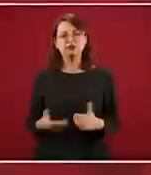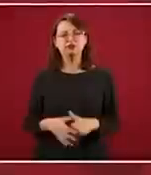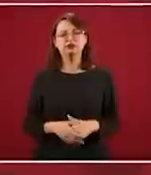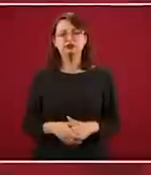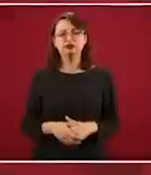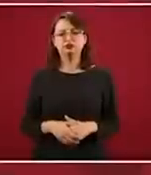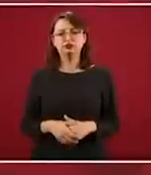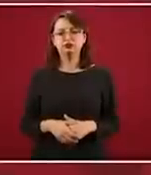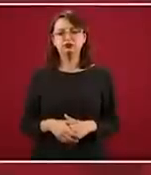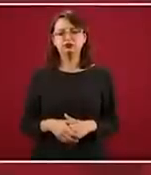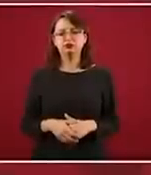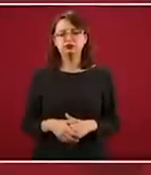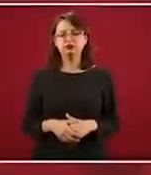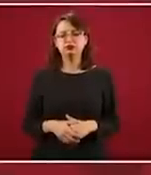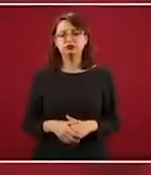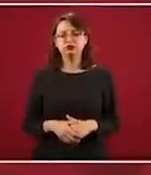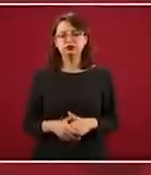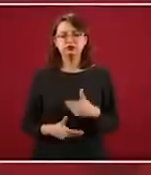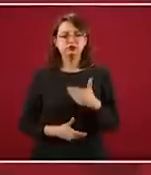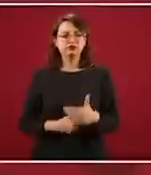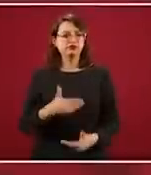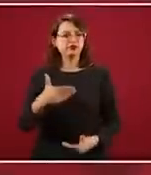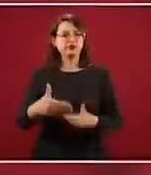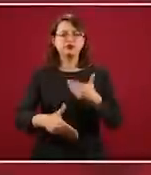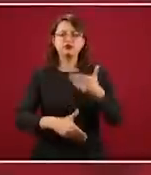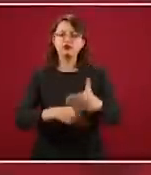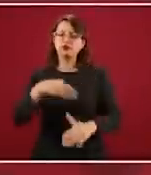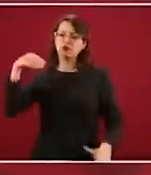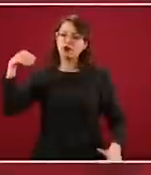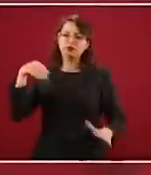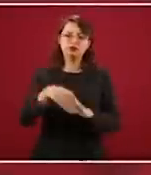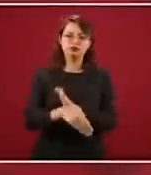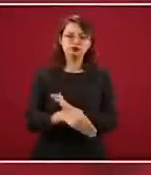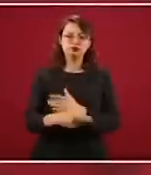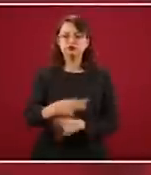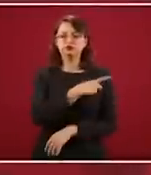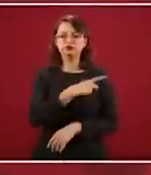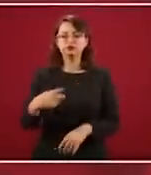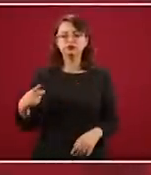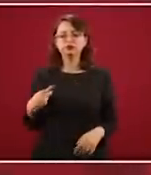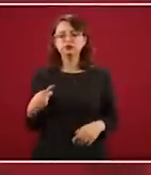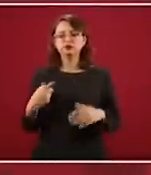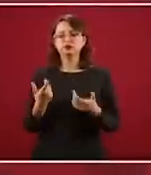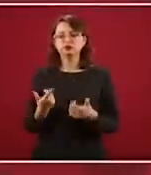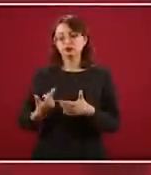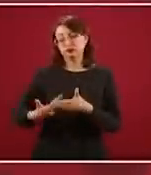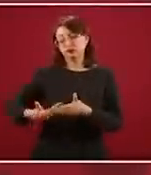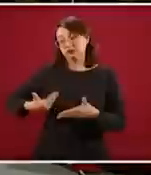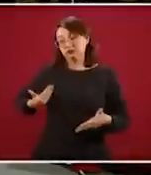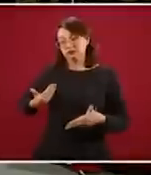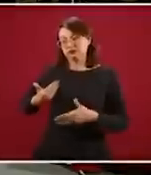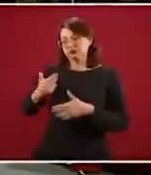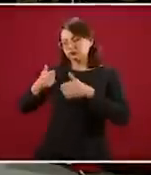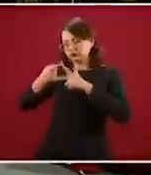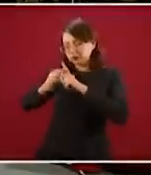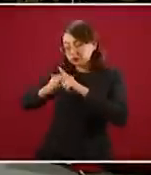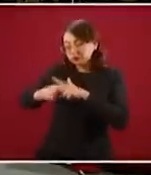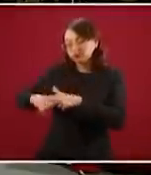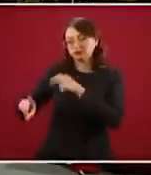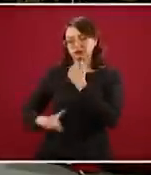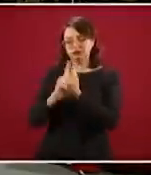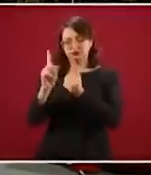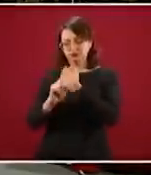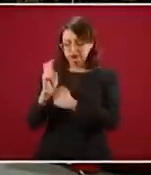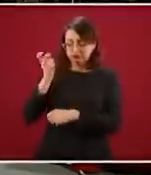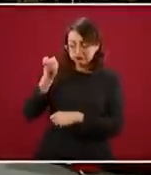se ha venido produciendo. Entonces, tenemos que atender las causas. Estamos trabajando con